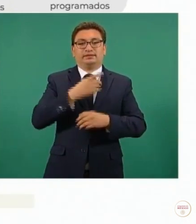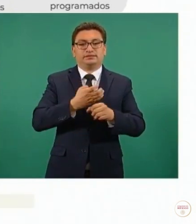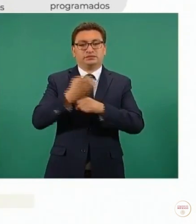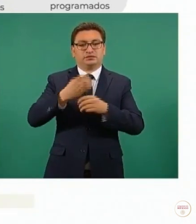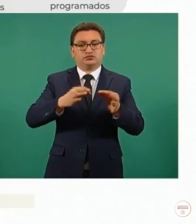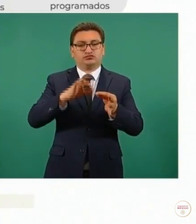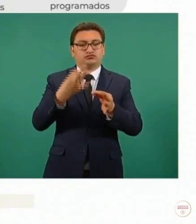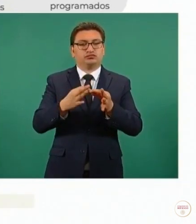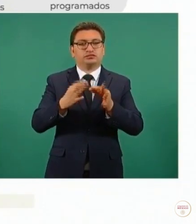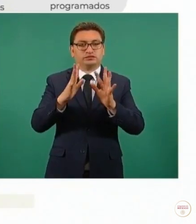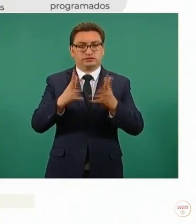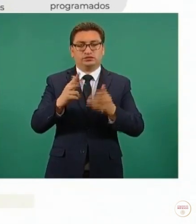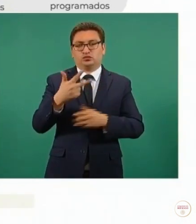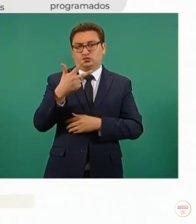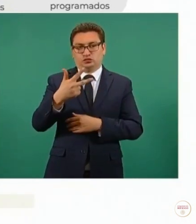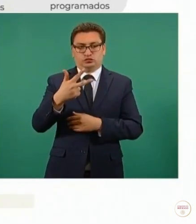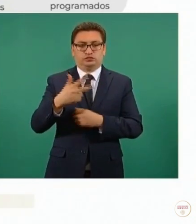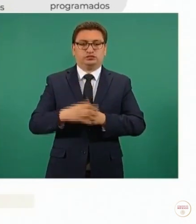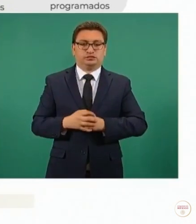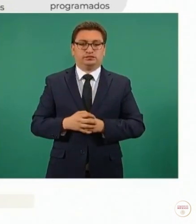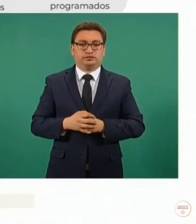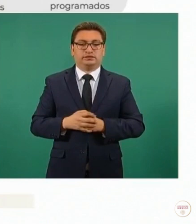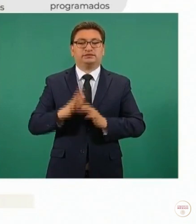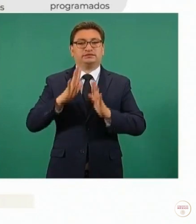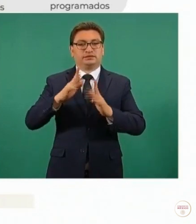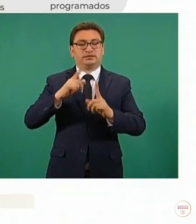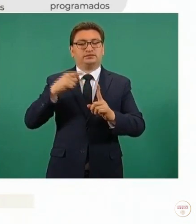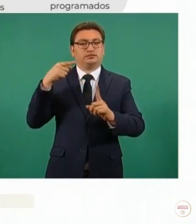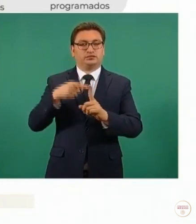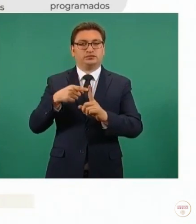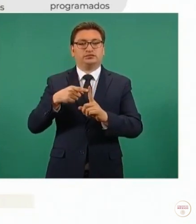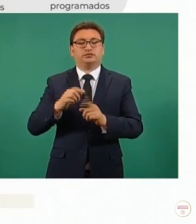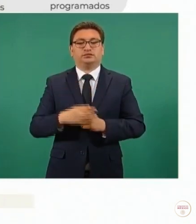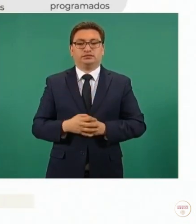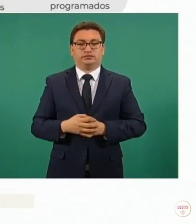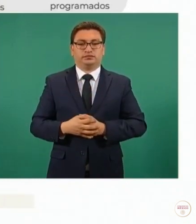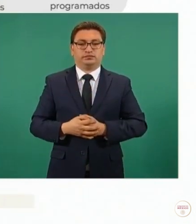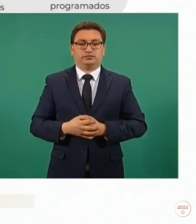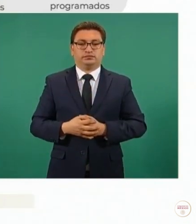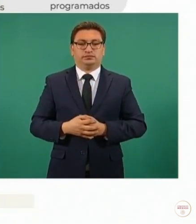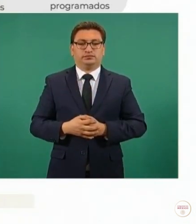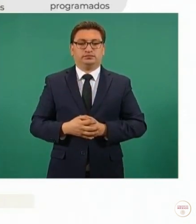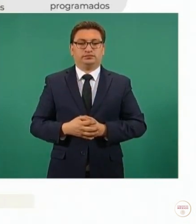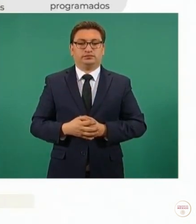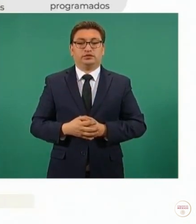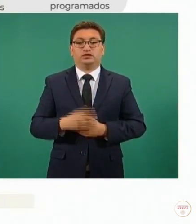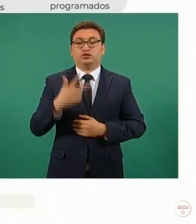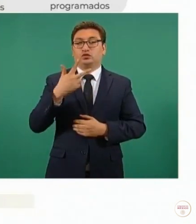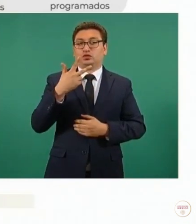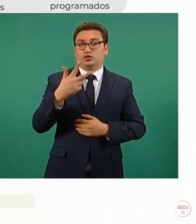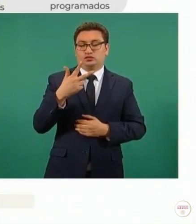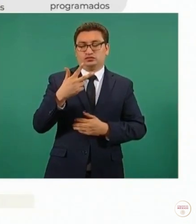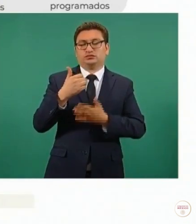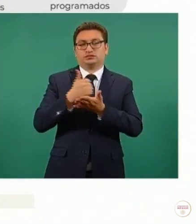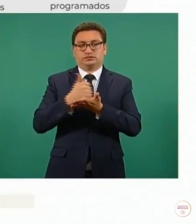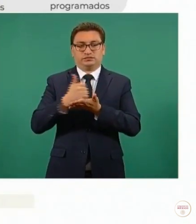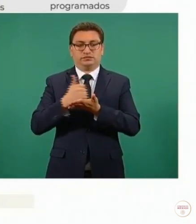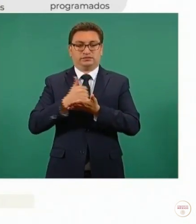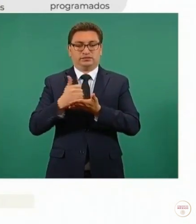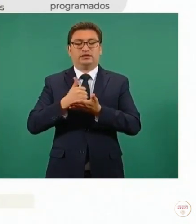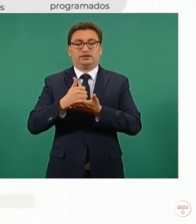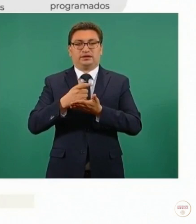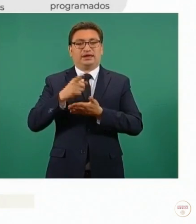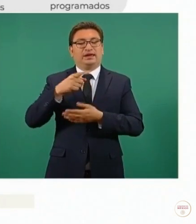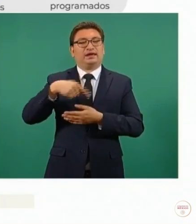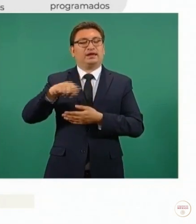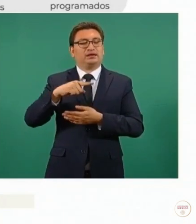8 entidades federativas, ya se completó la meta, y las 8 en azul que están activas,